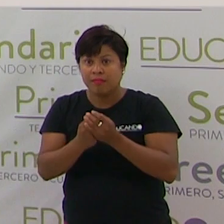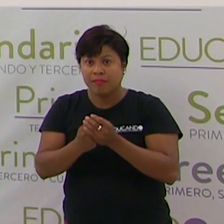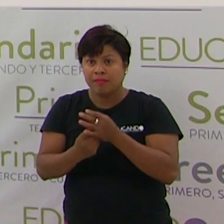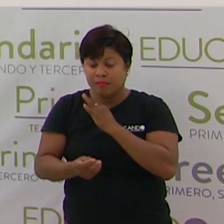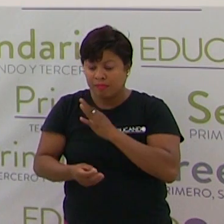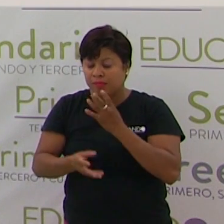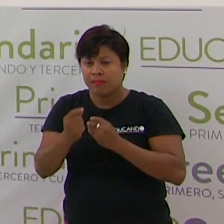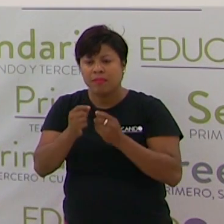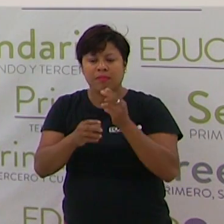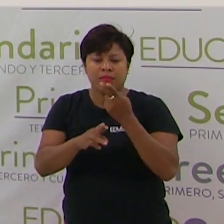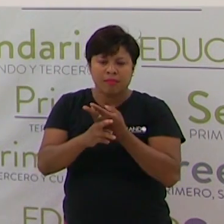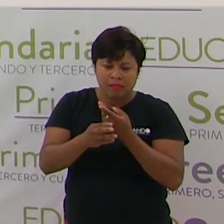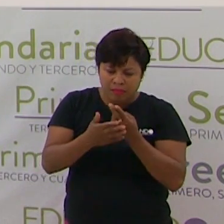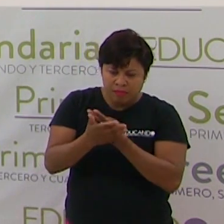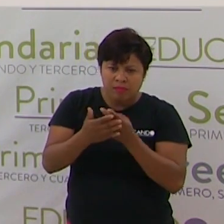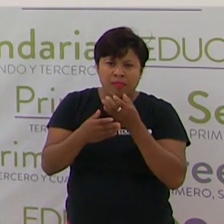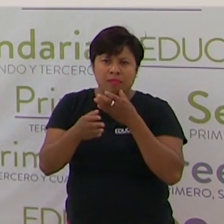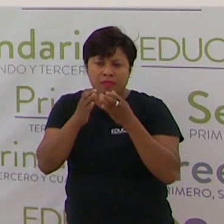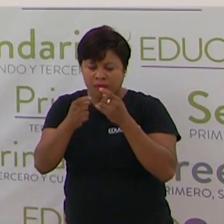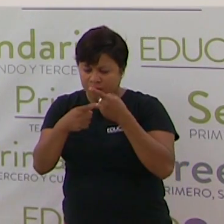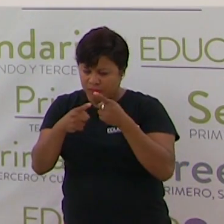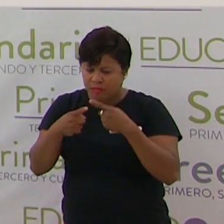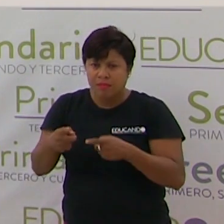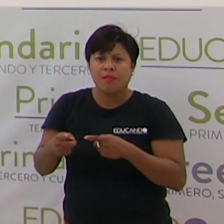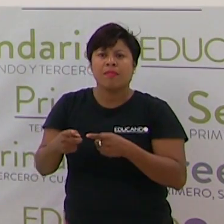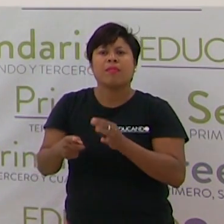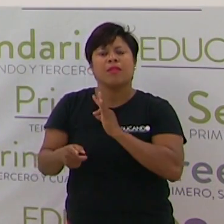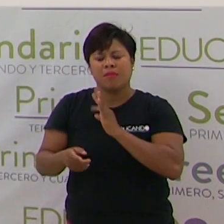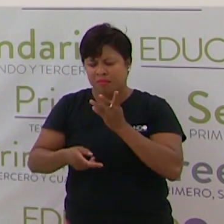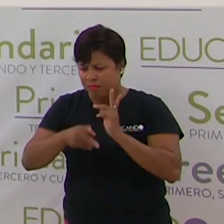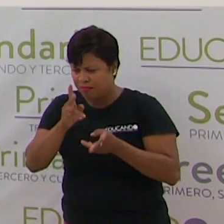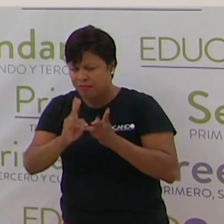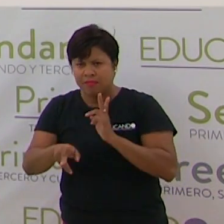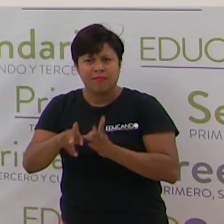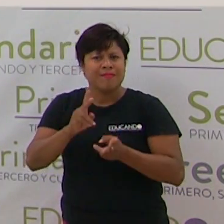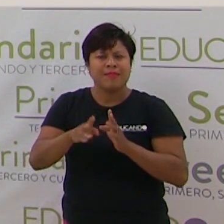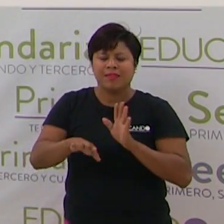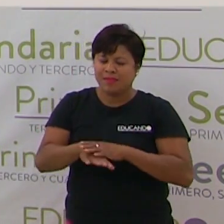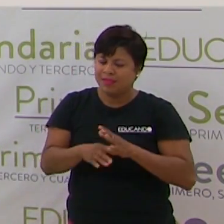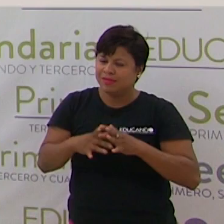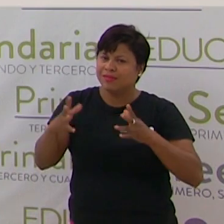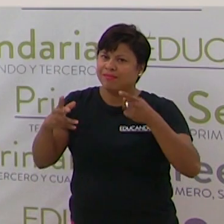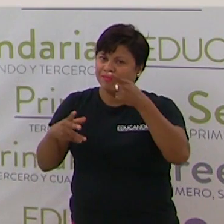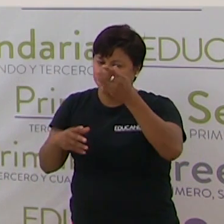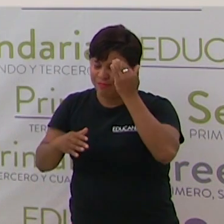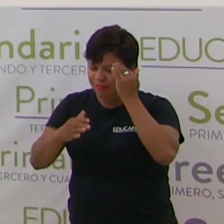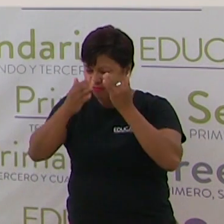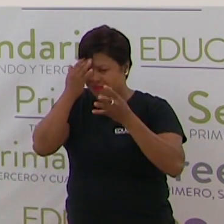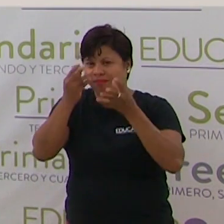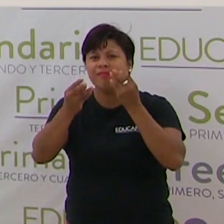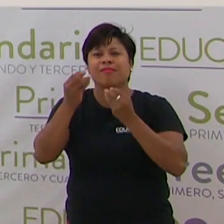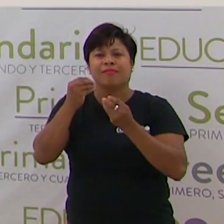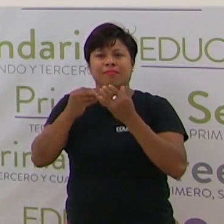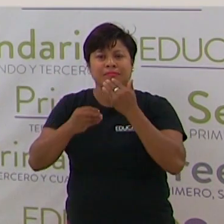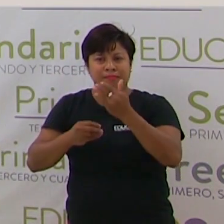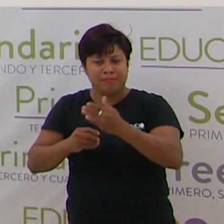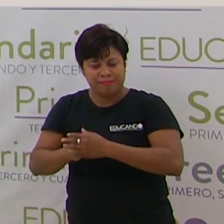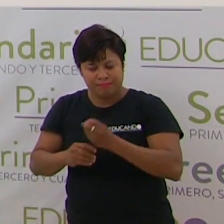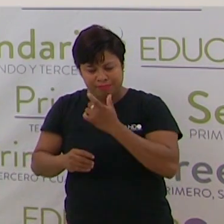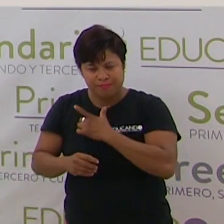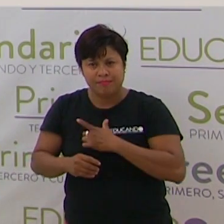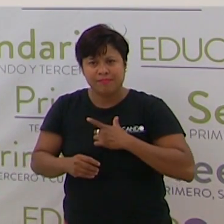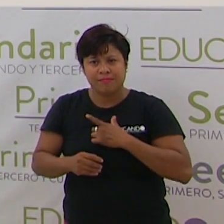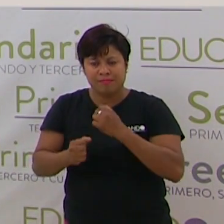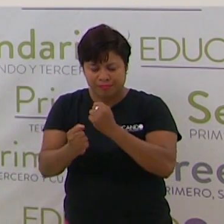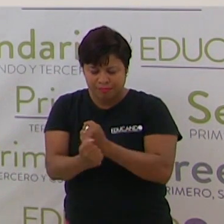escribirnos tus dudas, tus comentarios y podamos interactuar y hacer más grande tu conocimiento, ¿verdad? Pues bien, te envío un